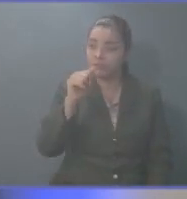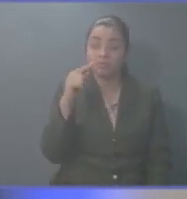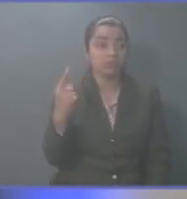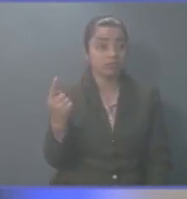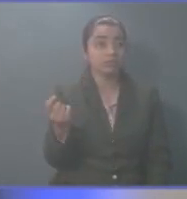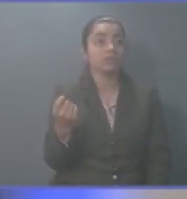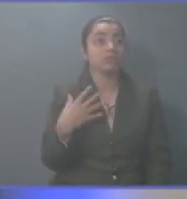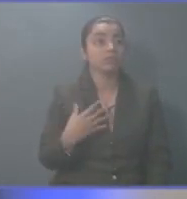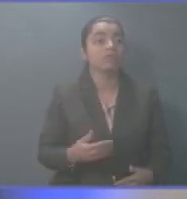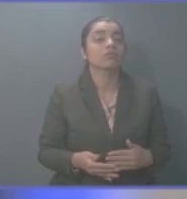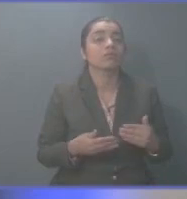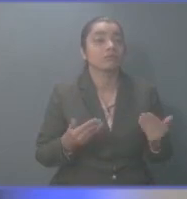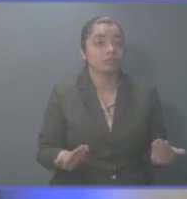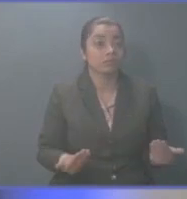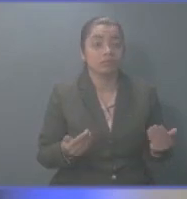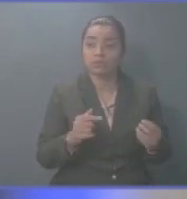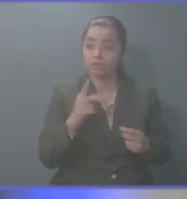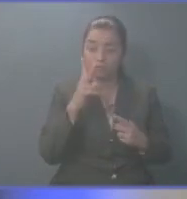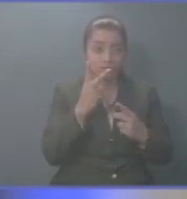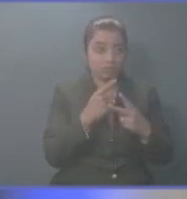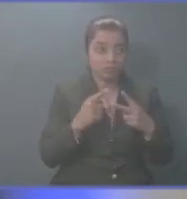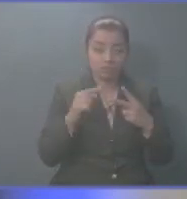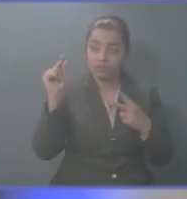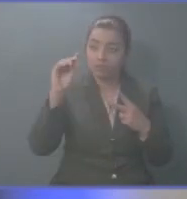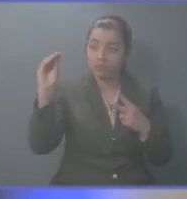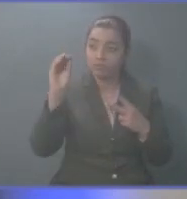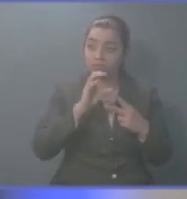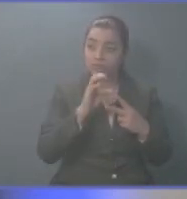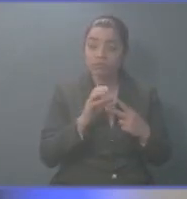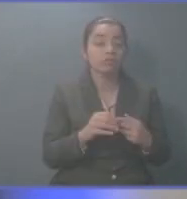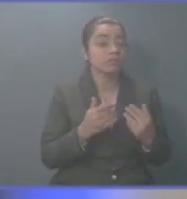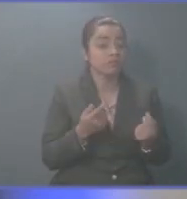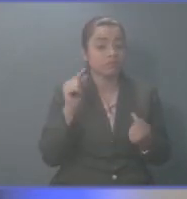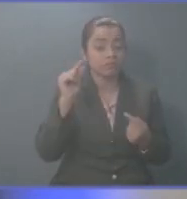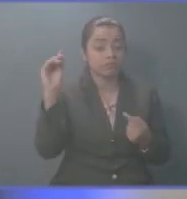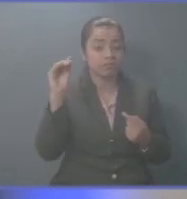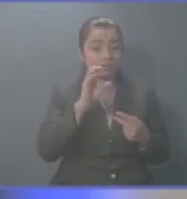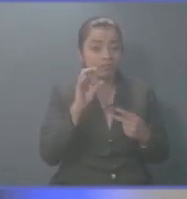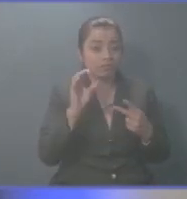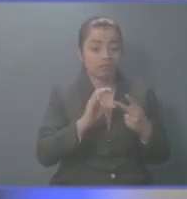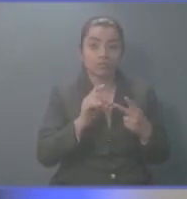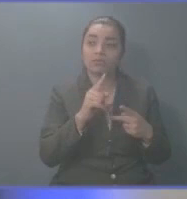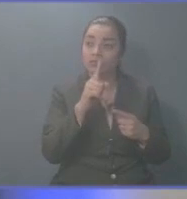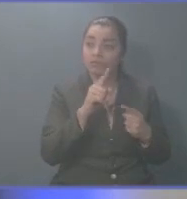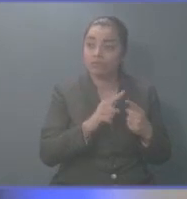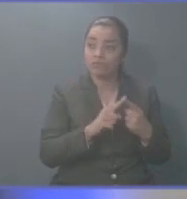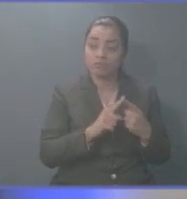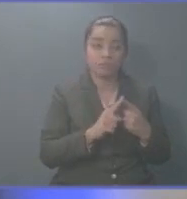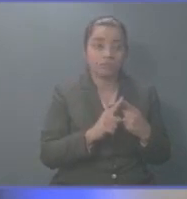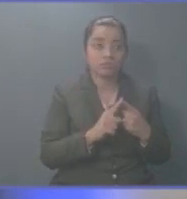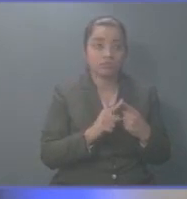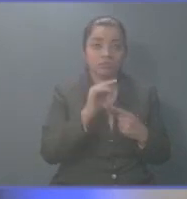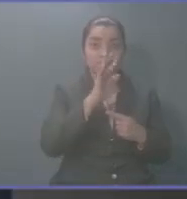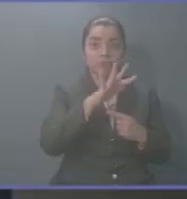mencionaba que había dos préstamos, fíjate, él mencionaba que había dos préstamos, un préstamo, decía él,